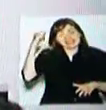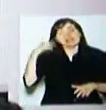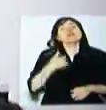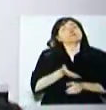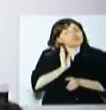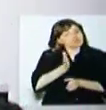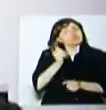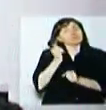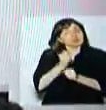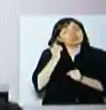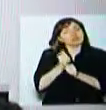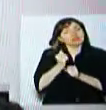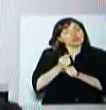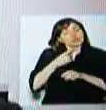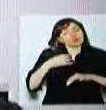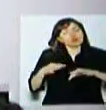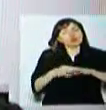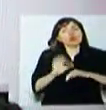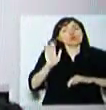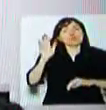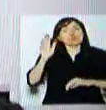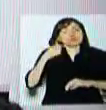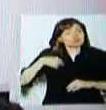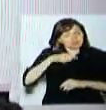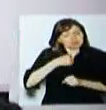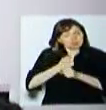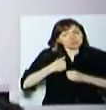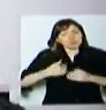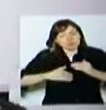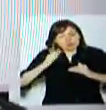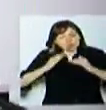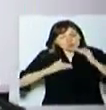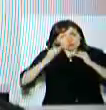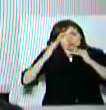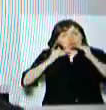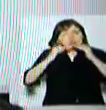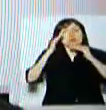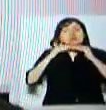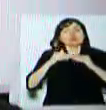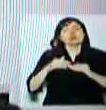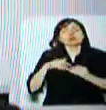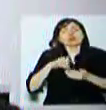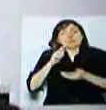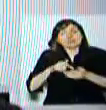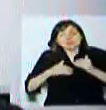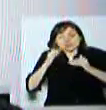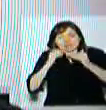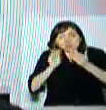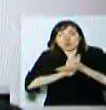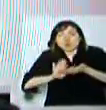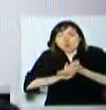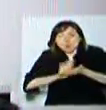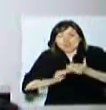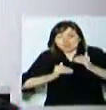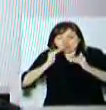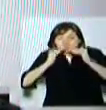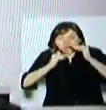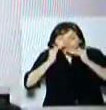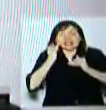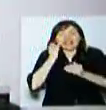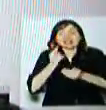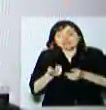seguiremos trabajando con el compromiso en que hemos construido y hemos reconstruido también esta patria